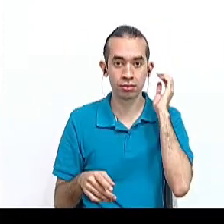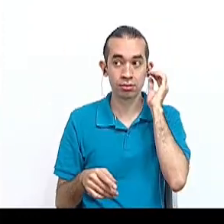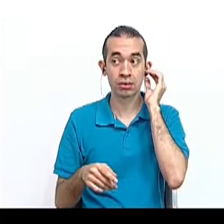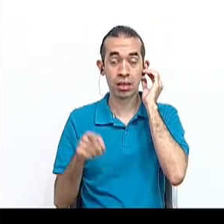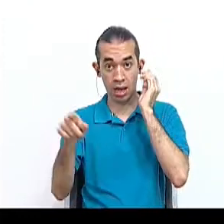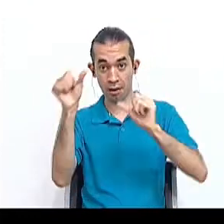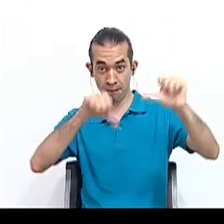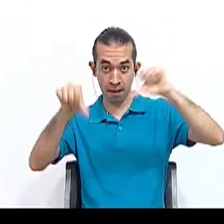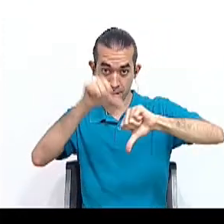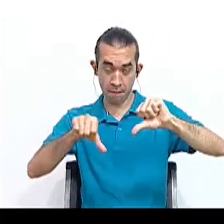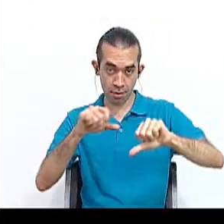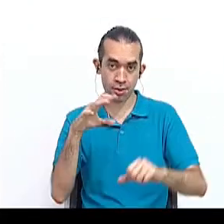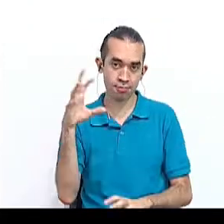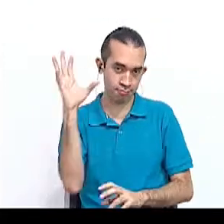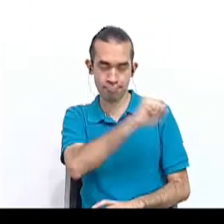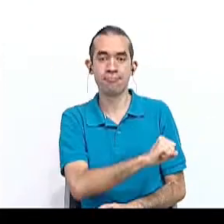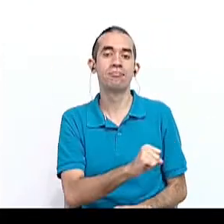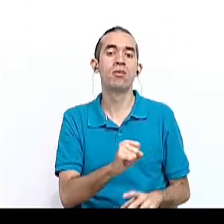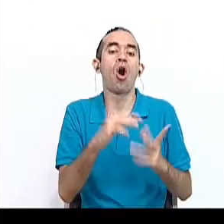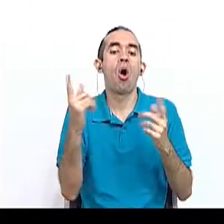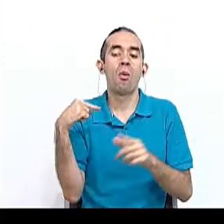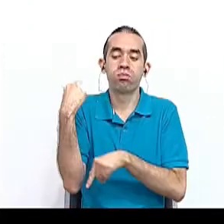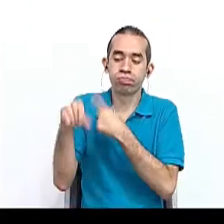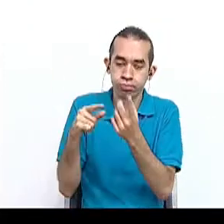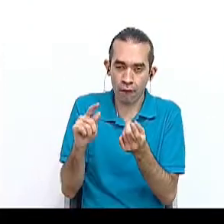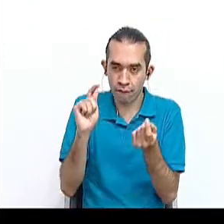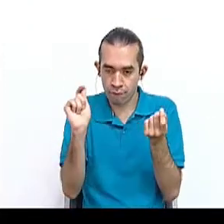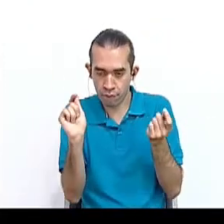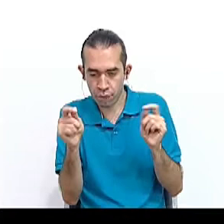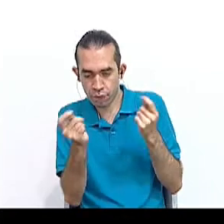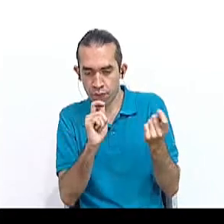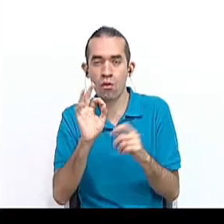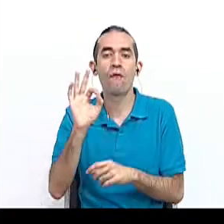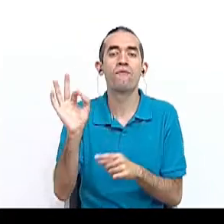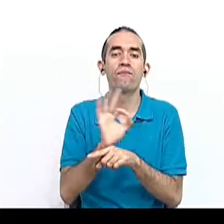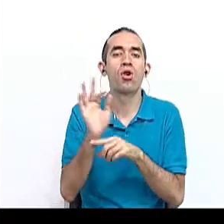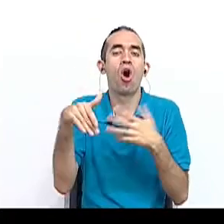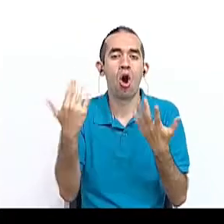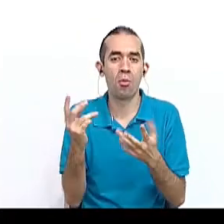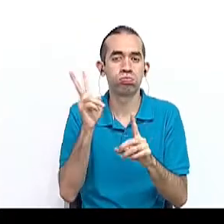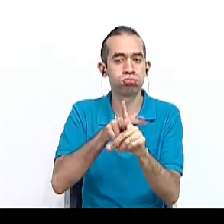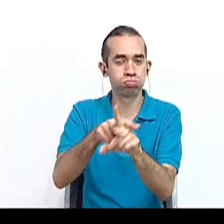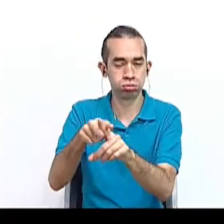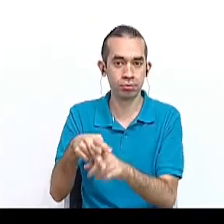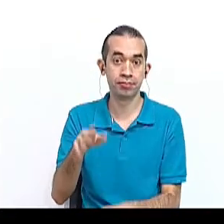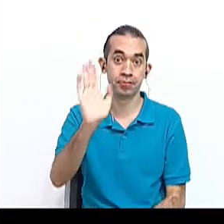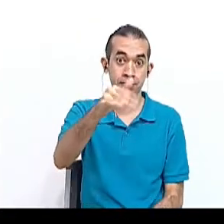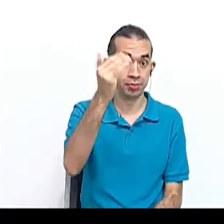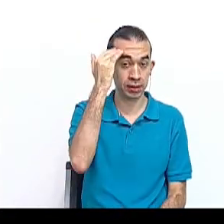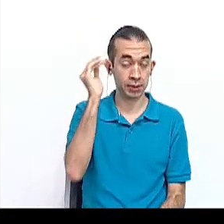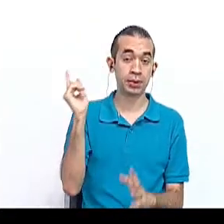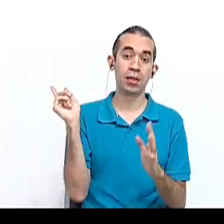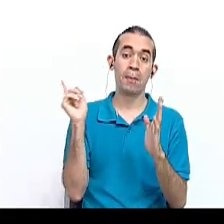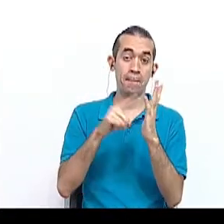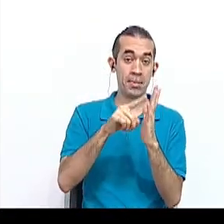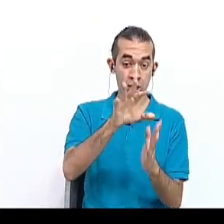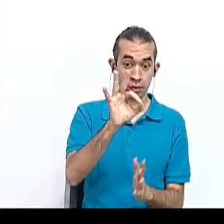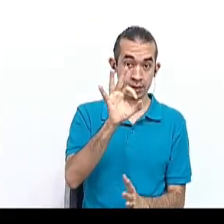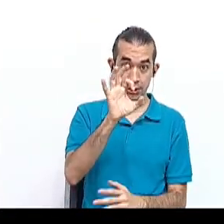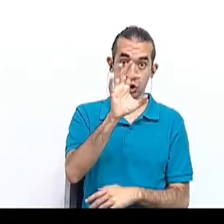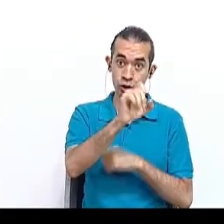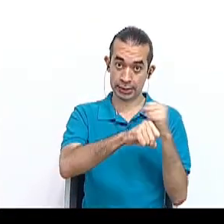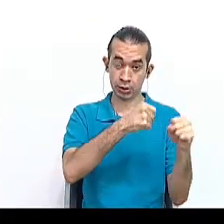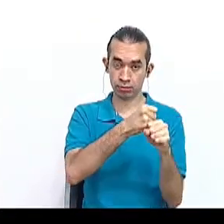el comportamiento de las características. Fue hasta el año 1900, cerca de 15 años después de